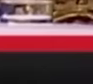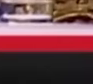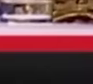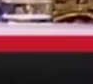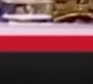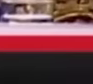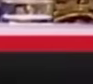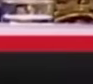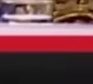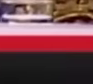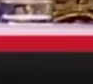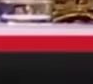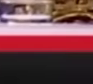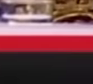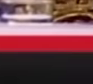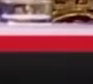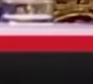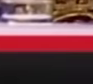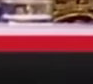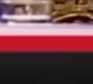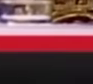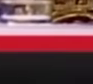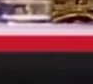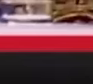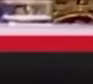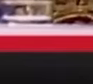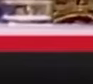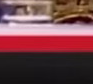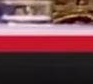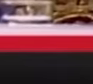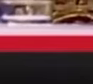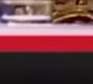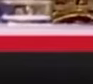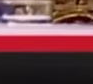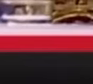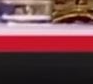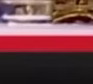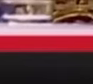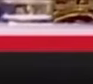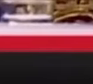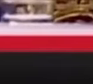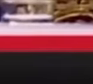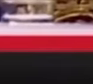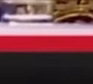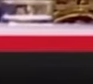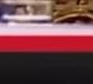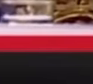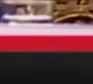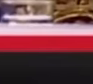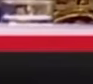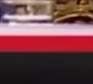fecha. Y es más, nosotros le hemos hecho una suerte de auditoría por la empresa Acruta, que